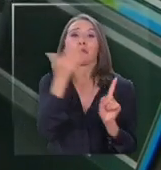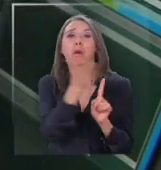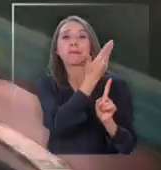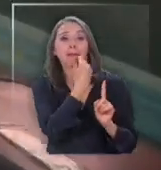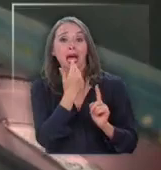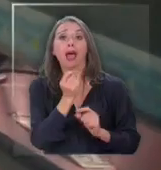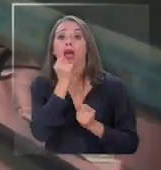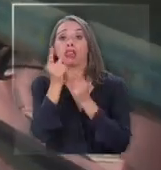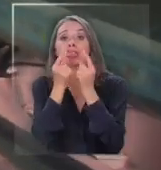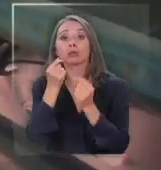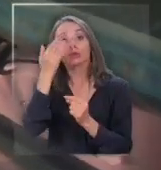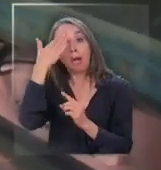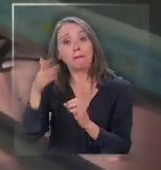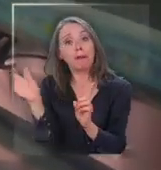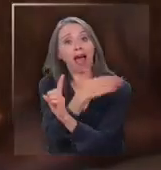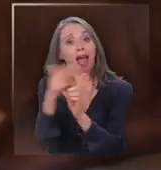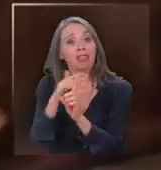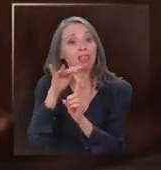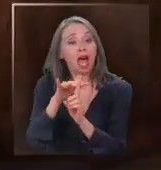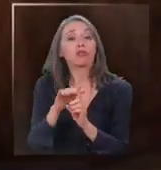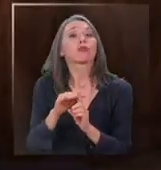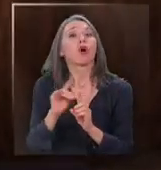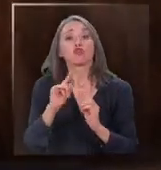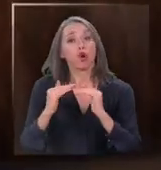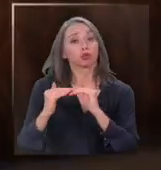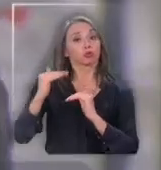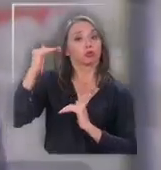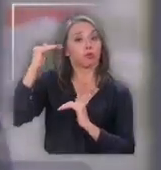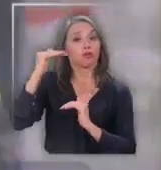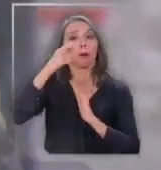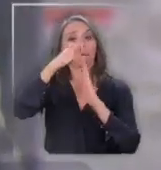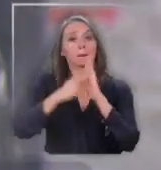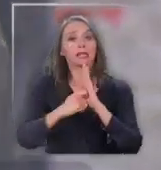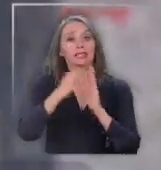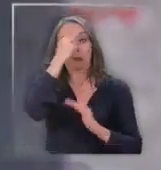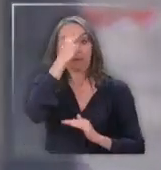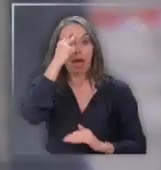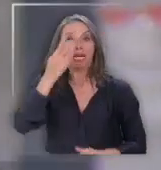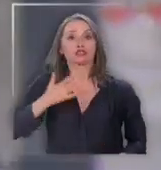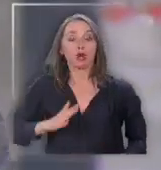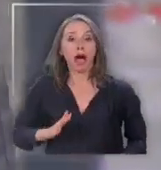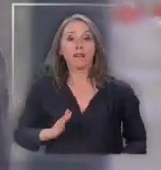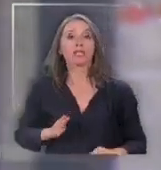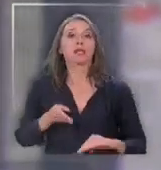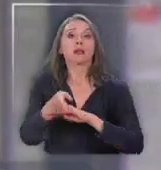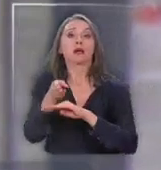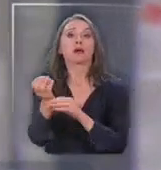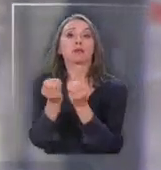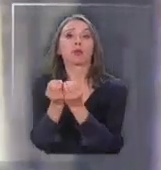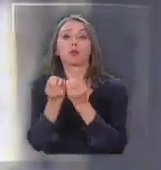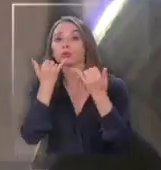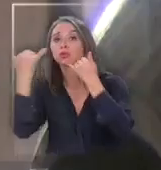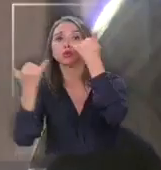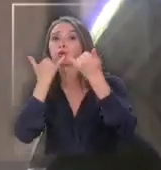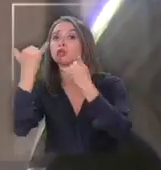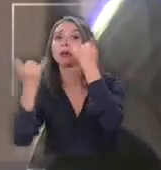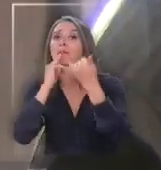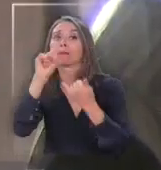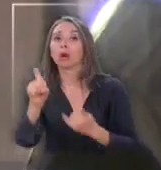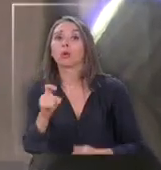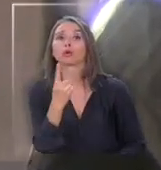por maltrato no han tenido un aumento significativo, en los meses de marzo y abril se han disparado las consultas a los fonos de ayuda.